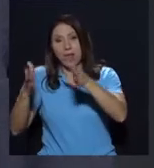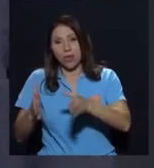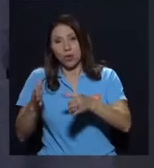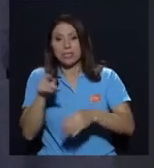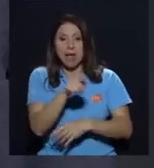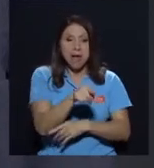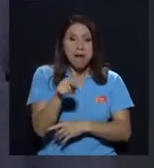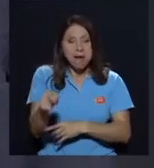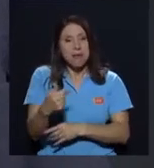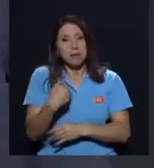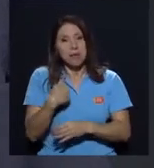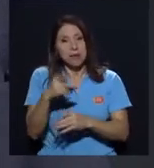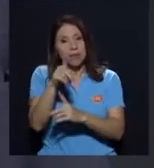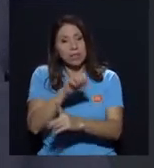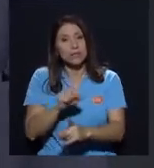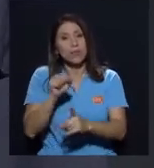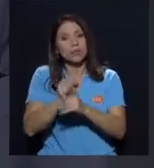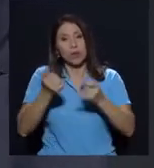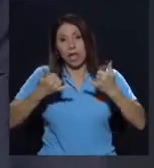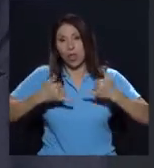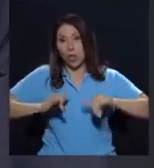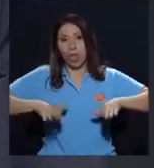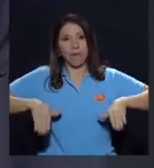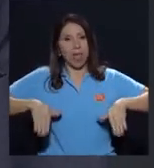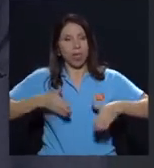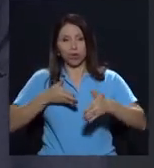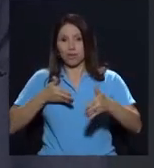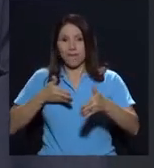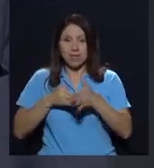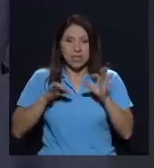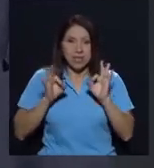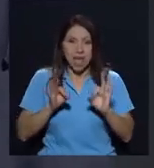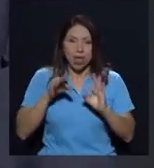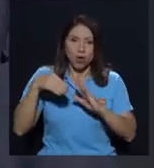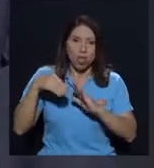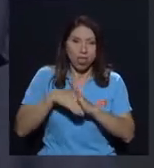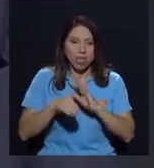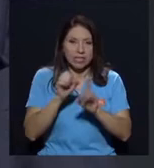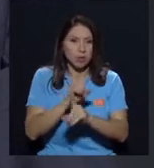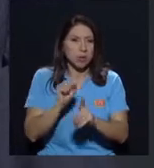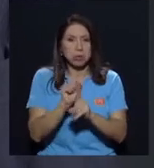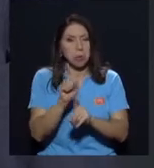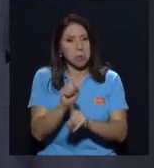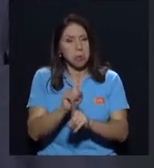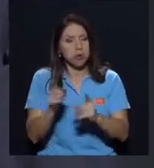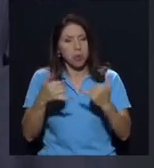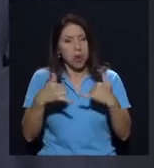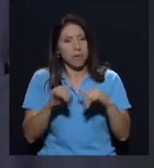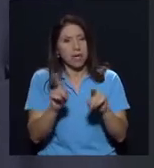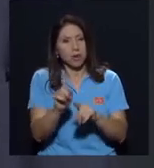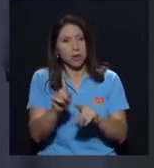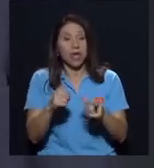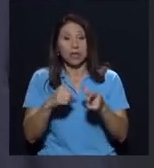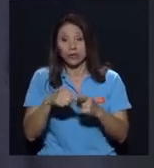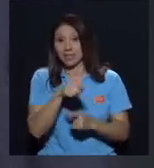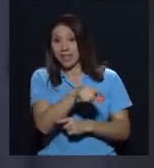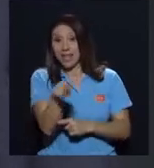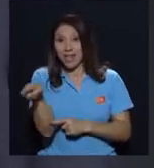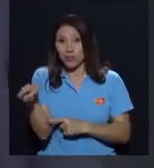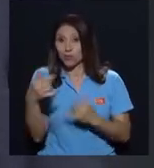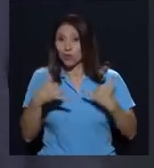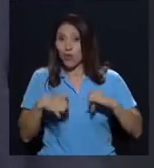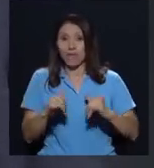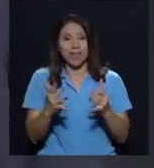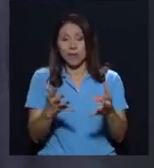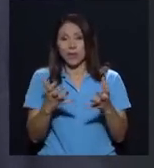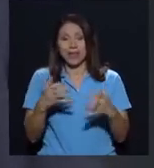que en que todavía no se ha afectado a realmente su situación y que por consiguiente no van a estar dispuestos a hacer